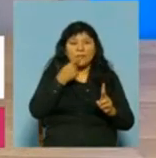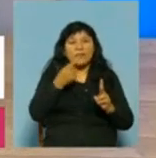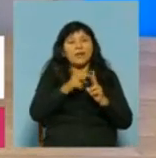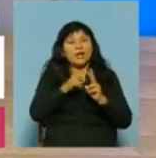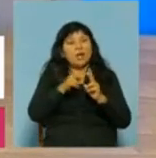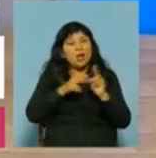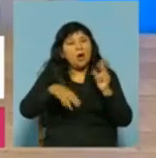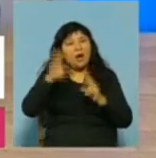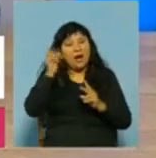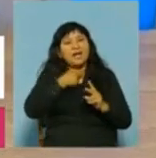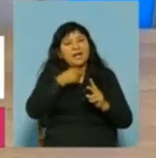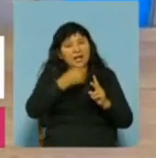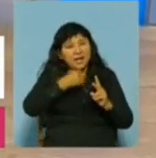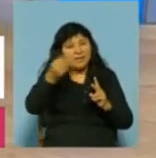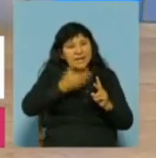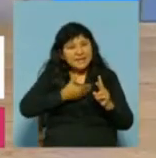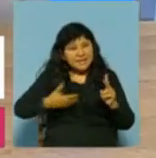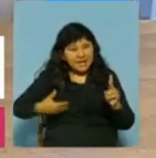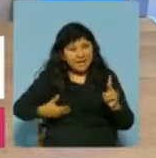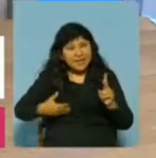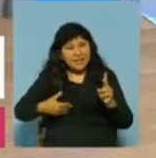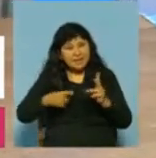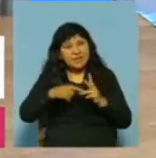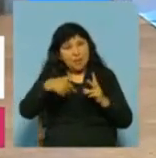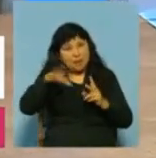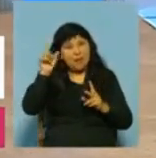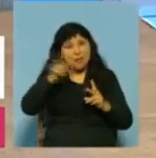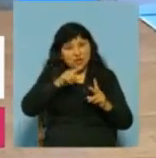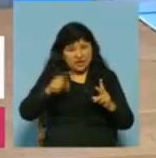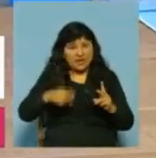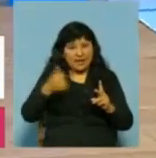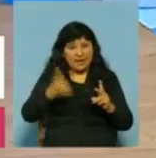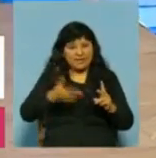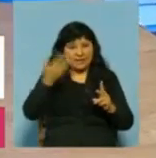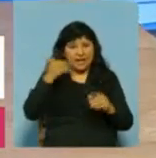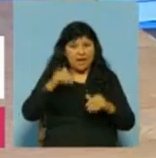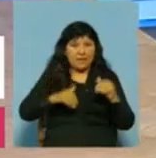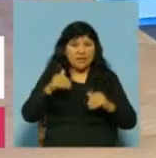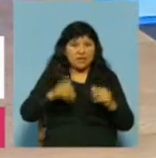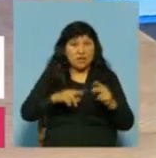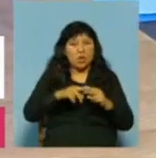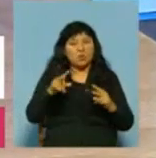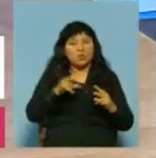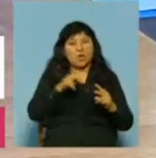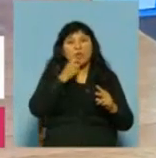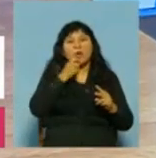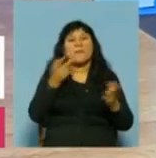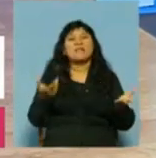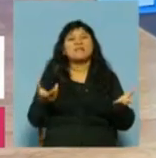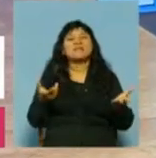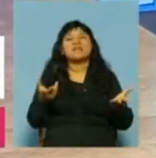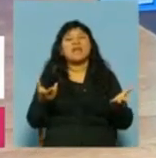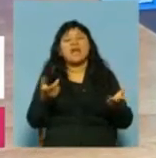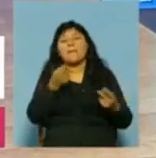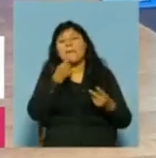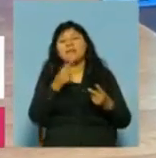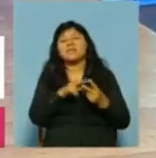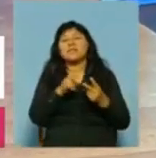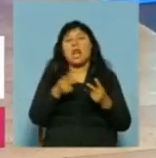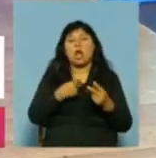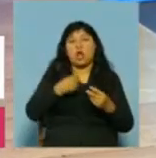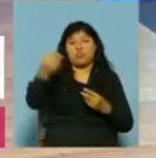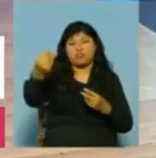que son los que más en porcentajes sacaron el las paso que pasa sea en vano está así qué posición va a adoptar